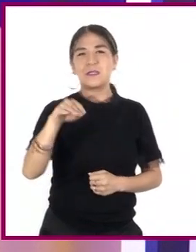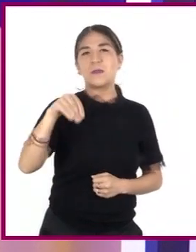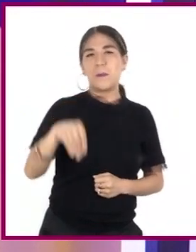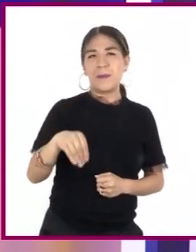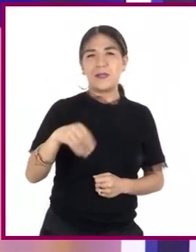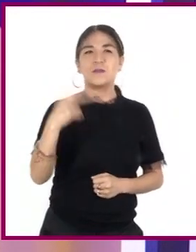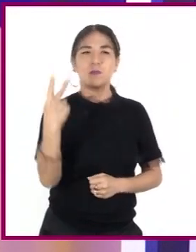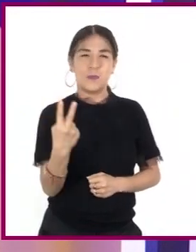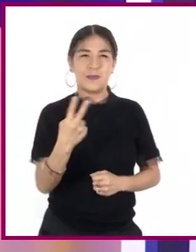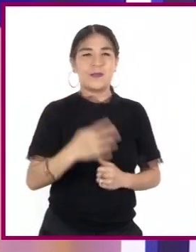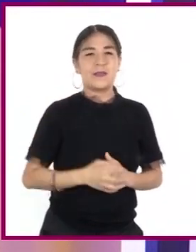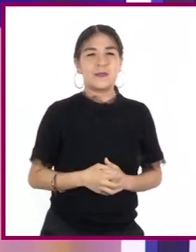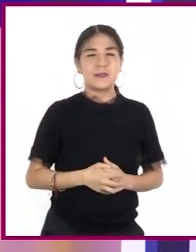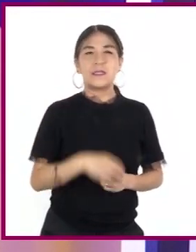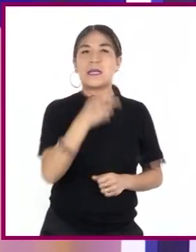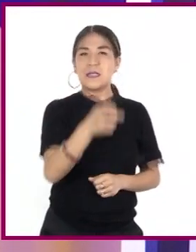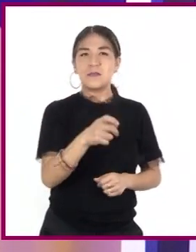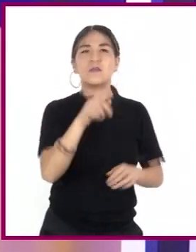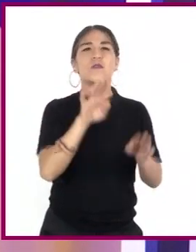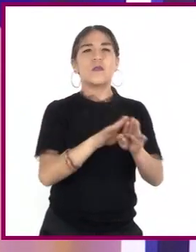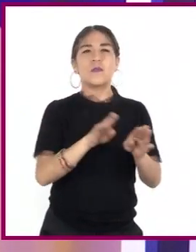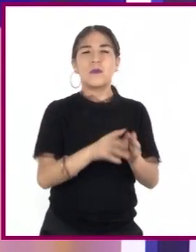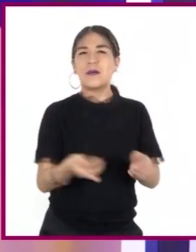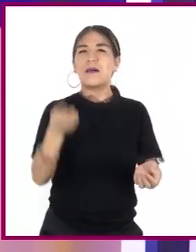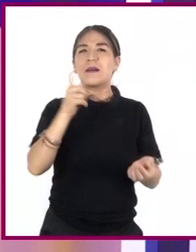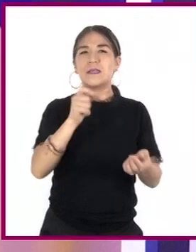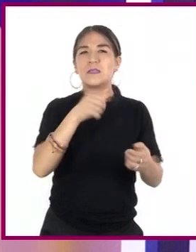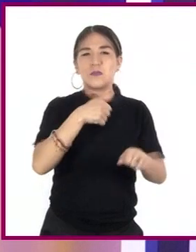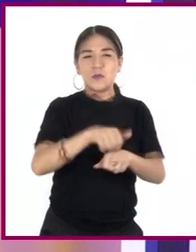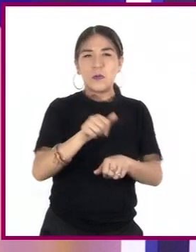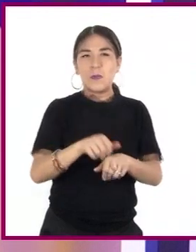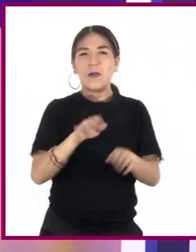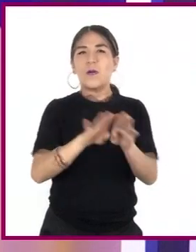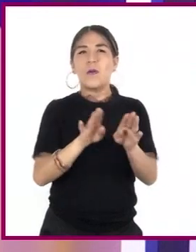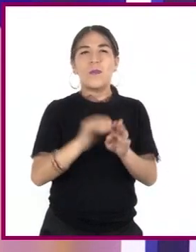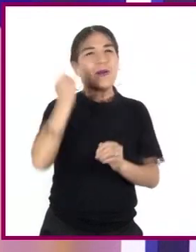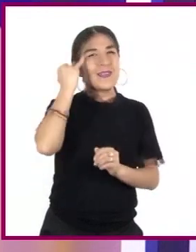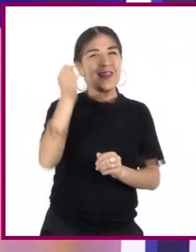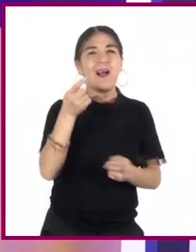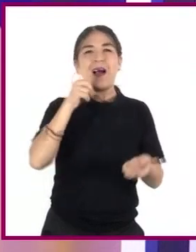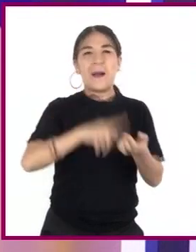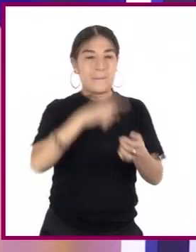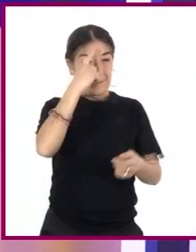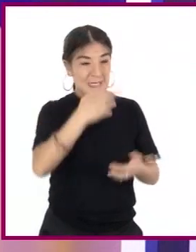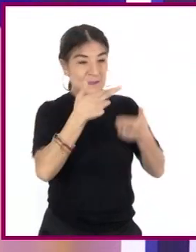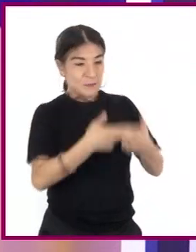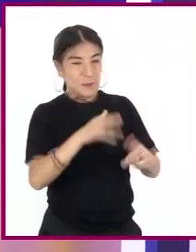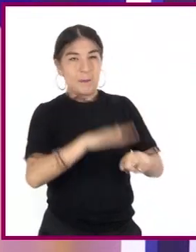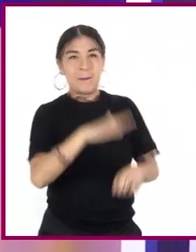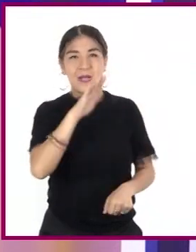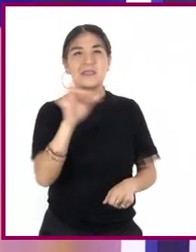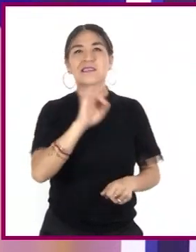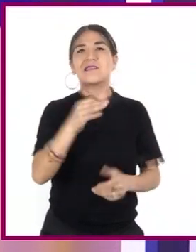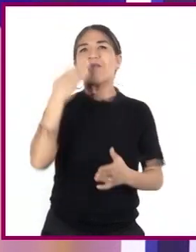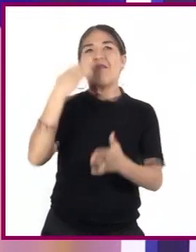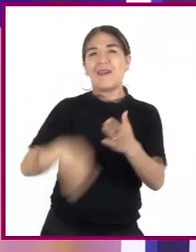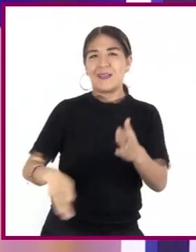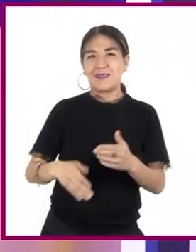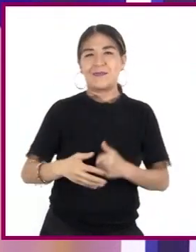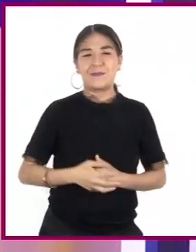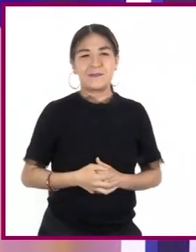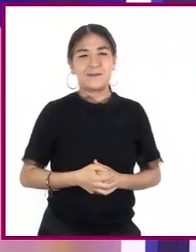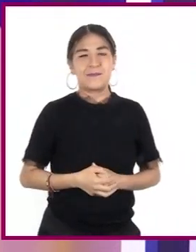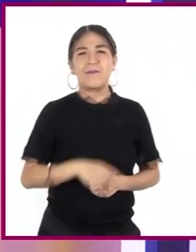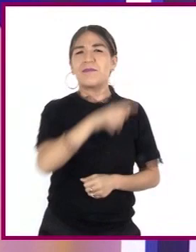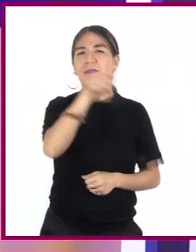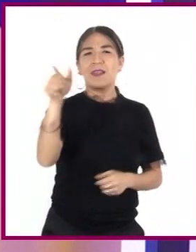metros cuadrados. Se redondea hacia arriba con la idea de que sobre material en lugar de que falte.